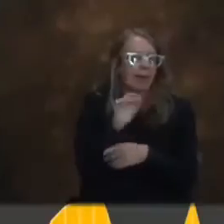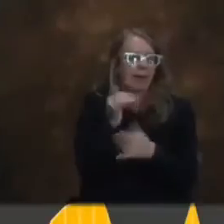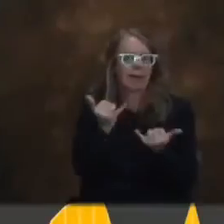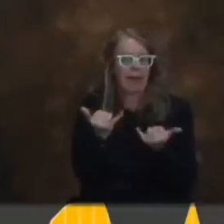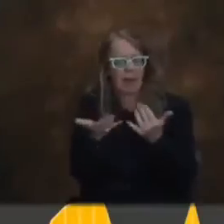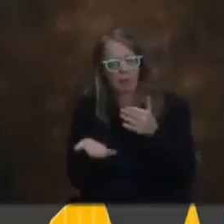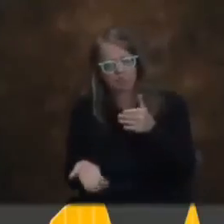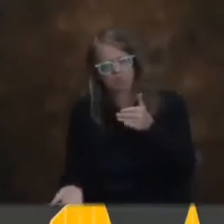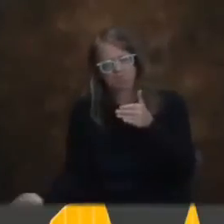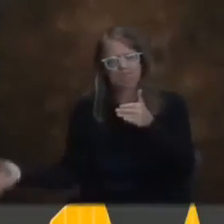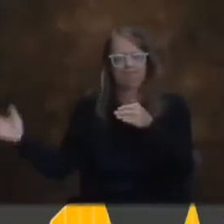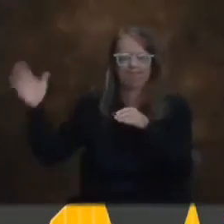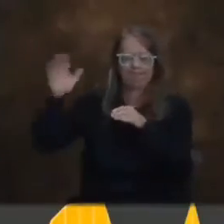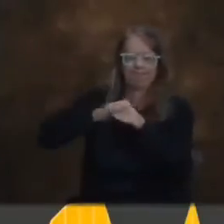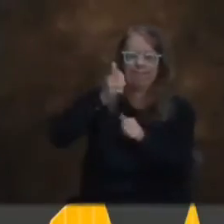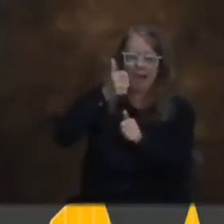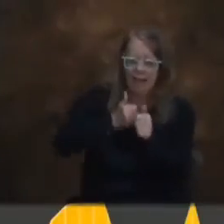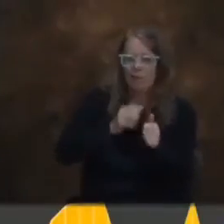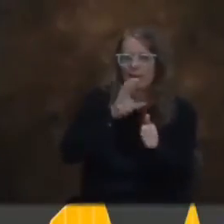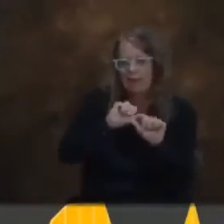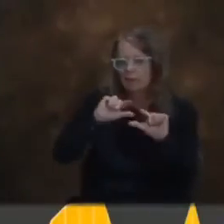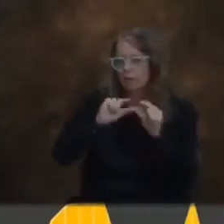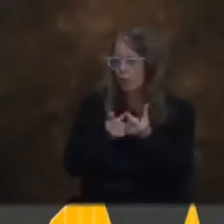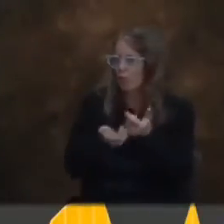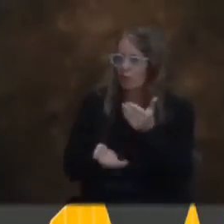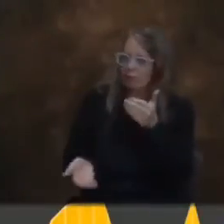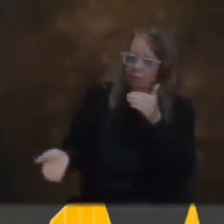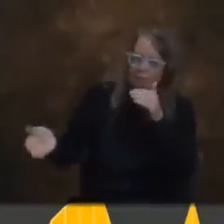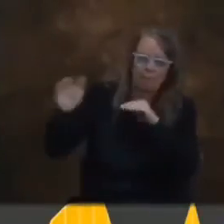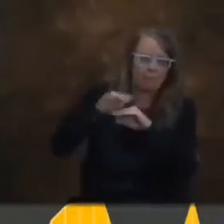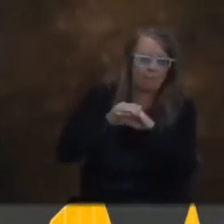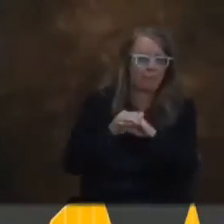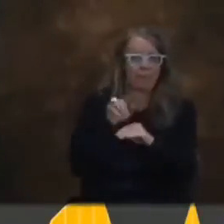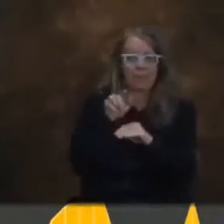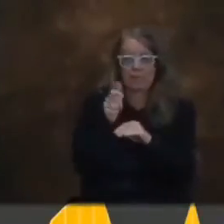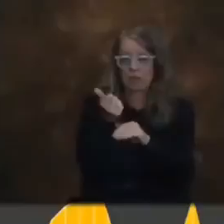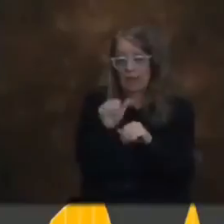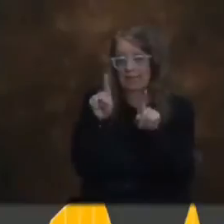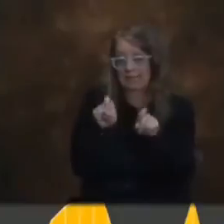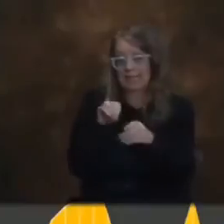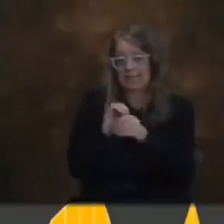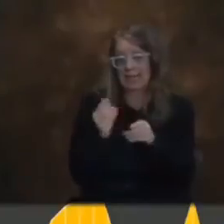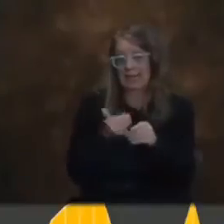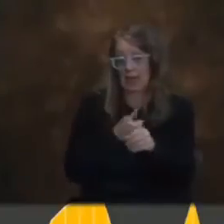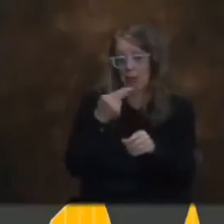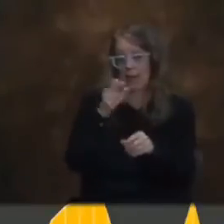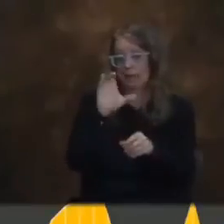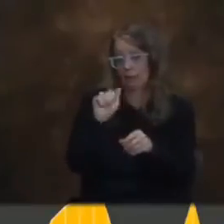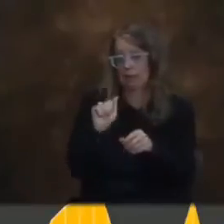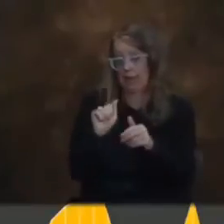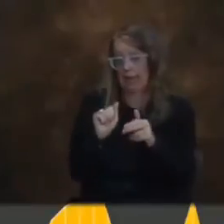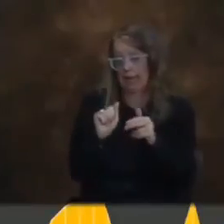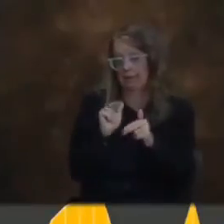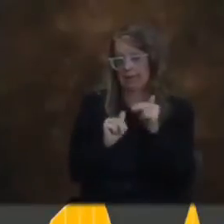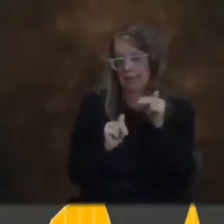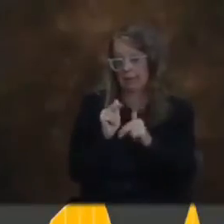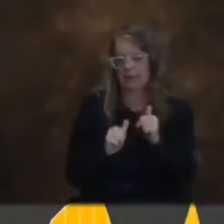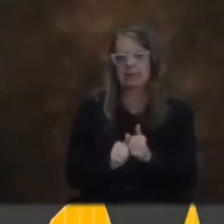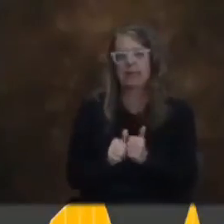grupos etarios y eso son pruebas en todas nuestras facilidades y van a observarlas los aumentos más grandes